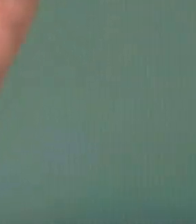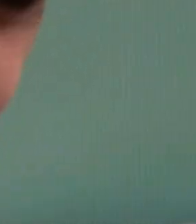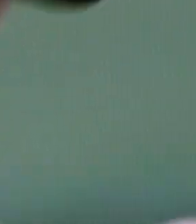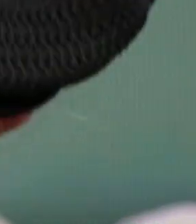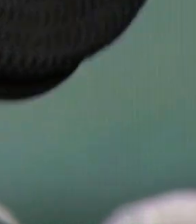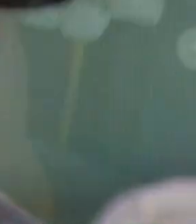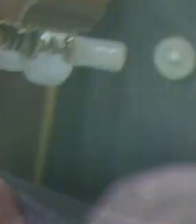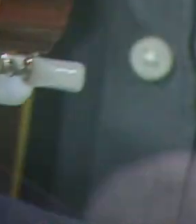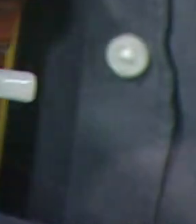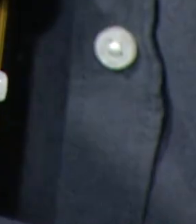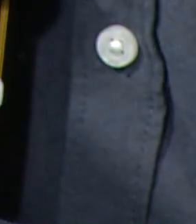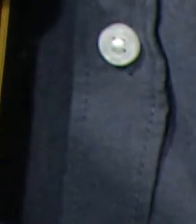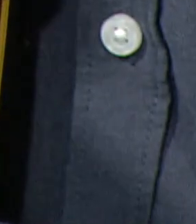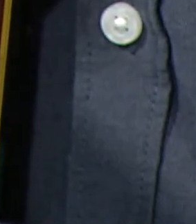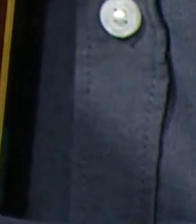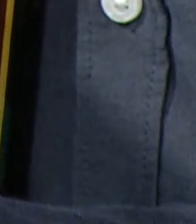equivocarte en la clase,